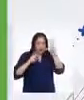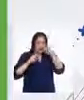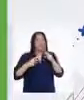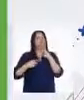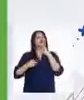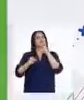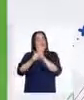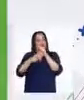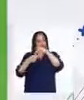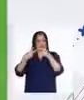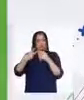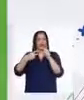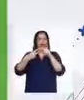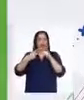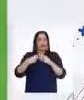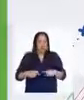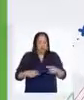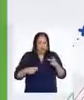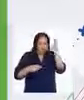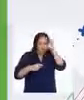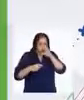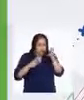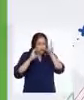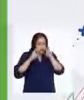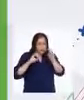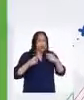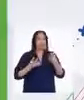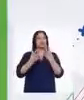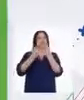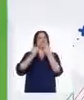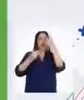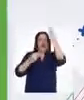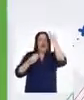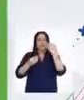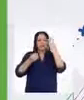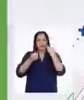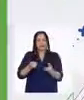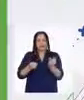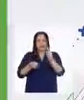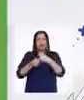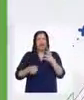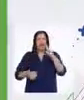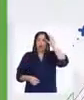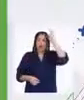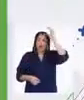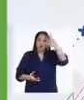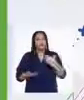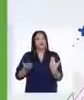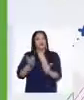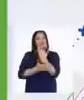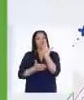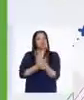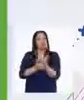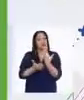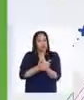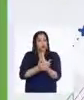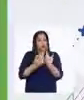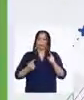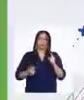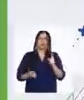la exploración se acumulan diferentes experiencias, conocimientos, que son nuevos, pero